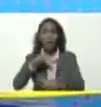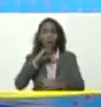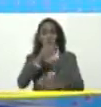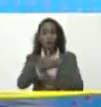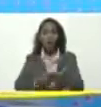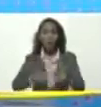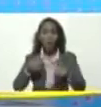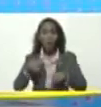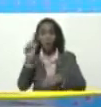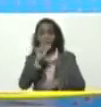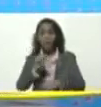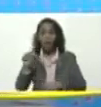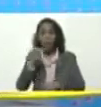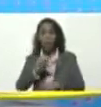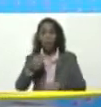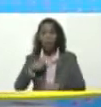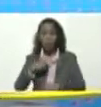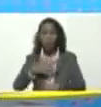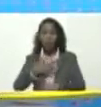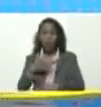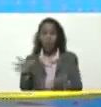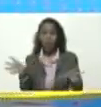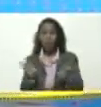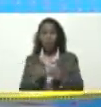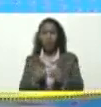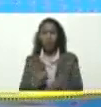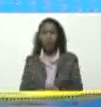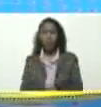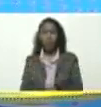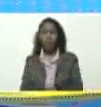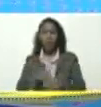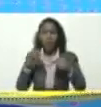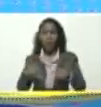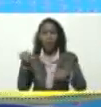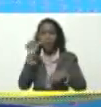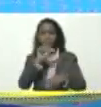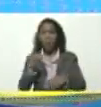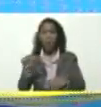semana. Lo puedo resumir. Esta semana